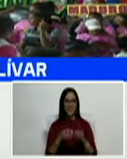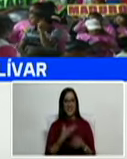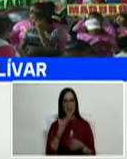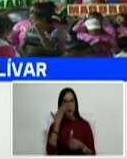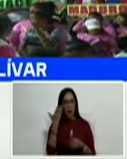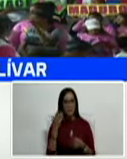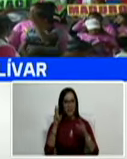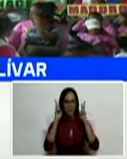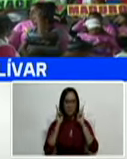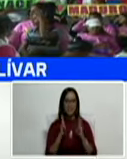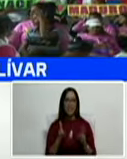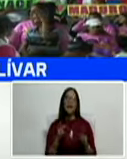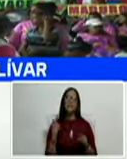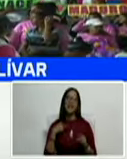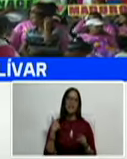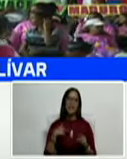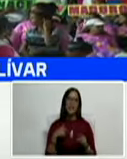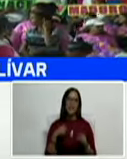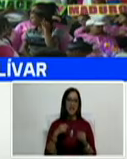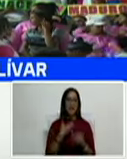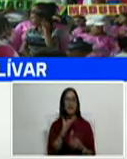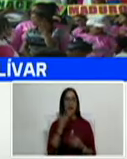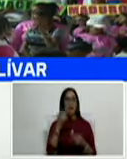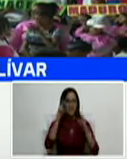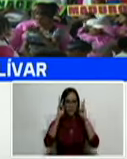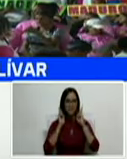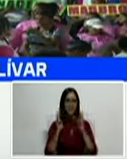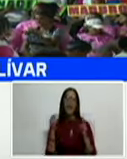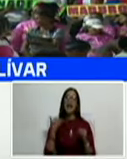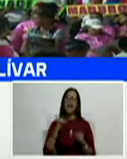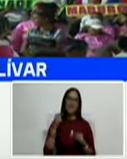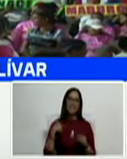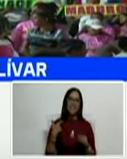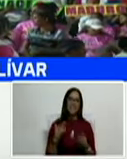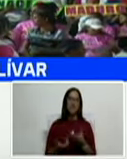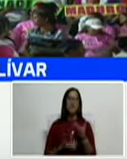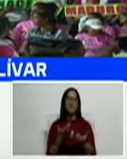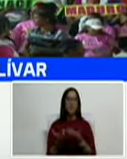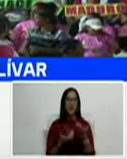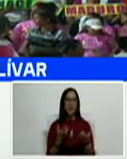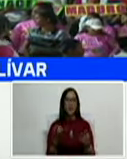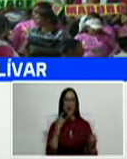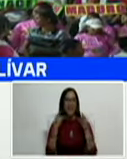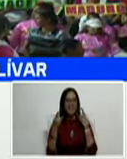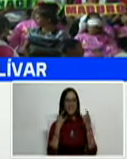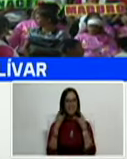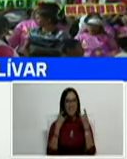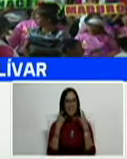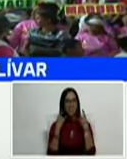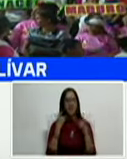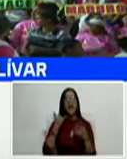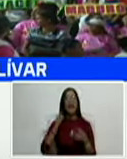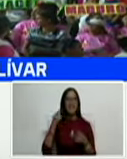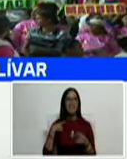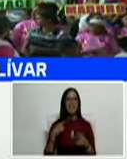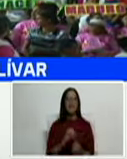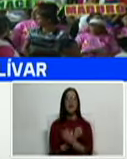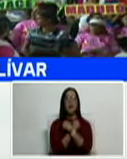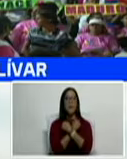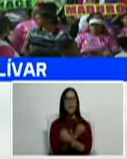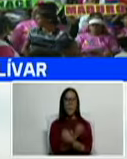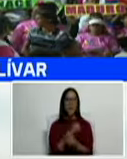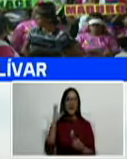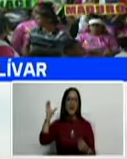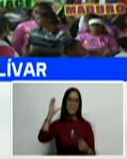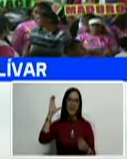pura. Y para tener el alma pura hay que tener el fuego sagrado activo, hay que tener el amor a la